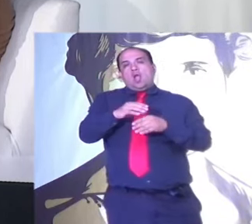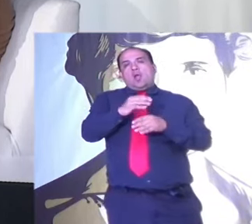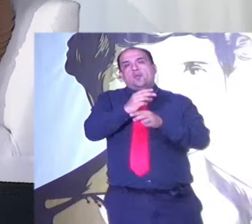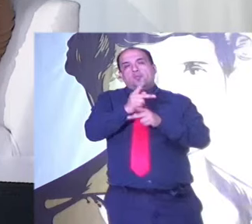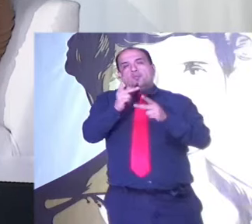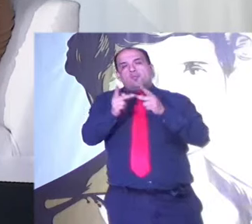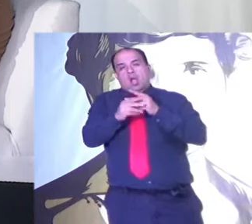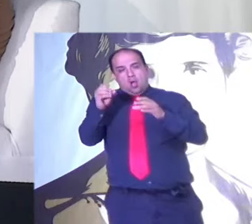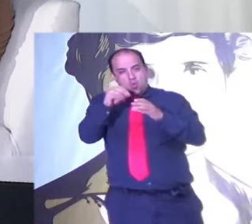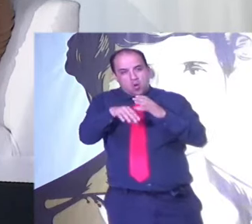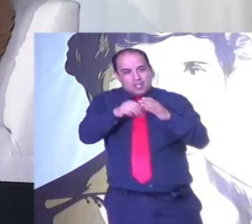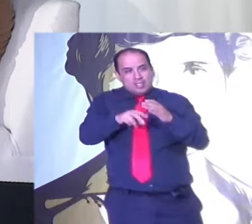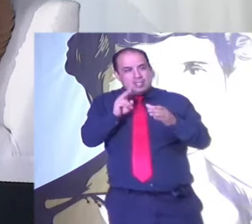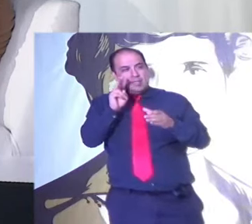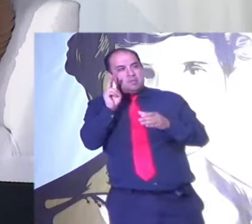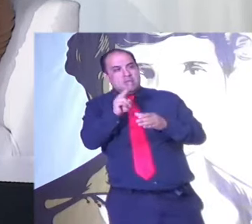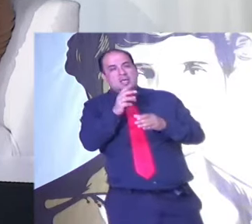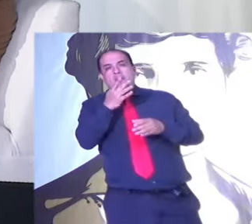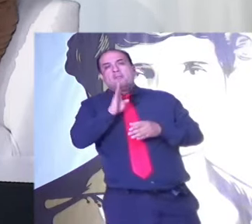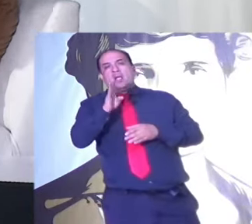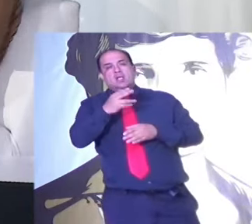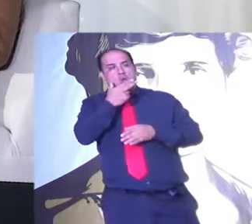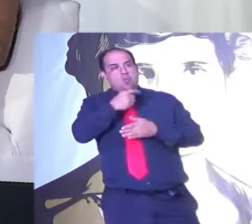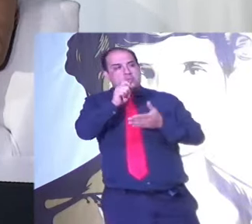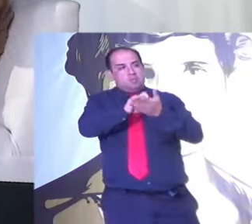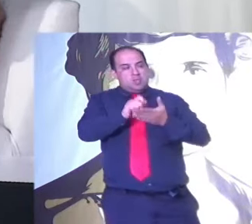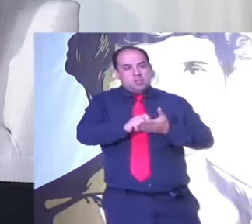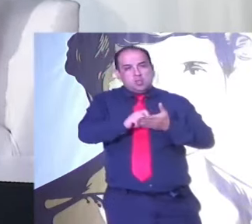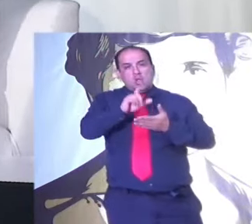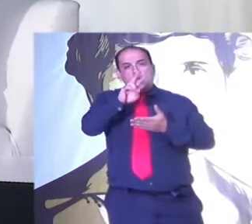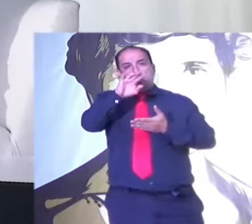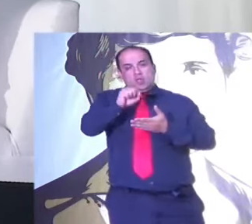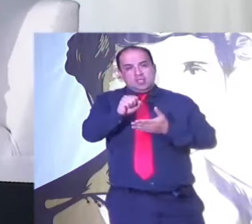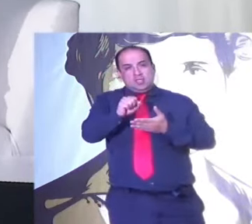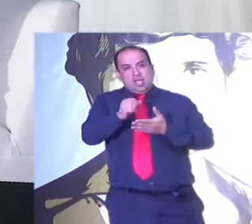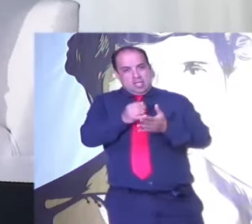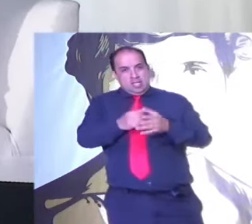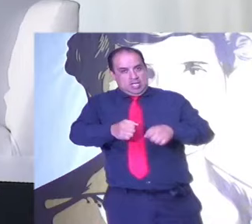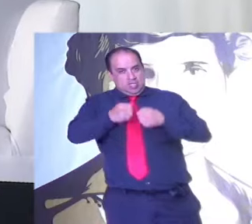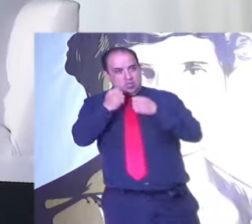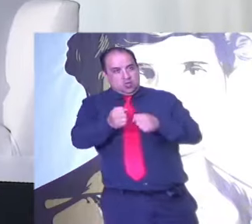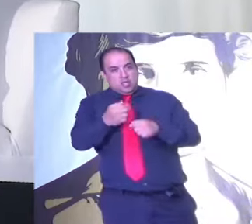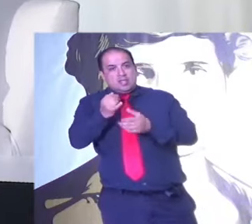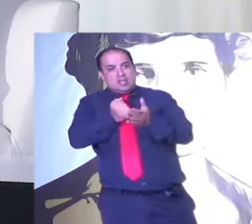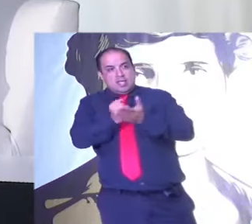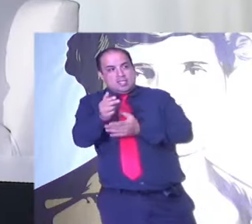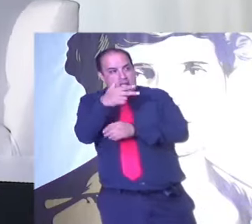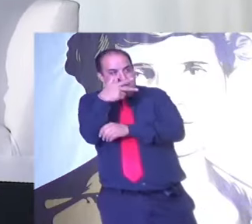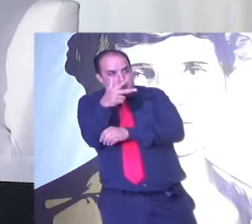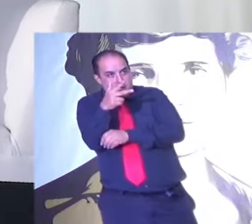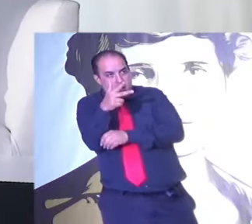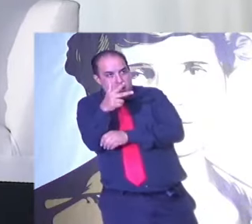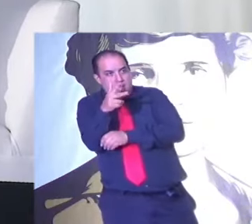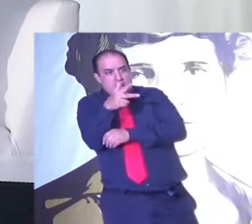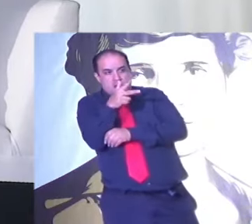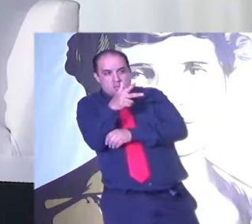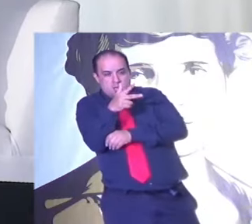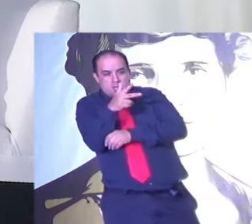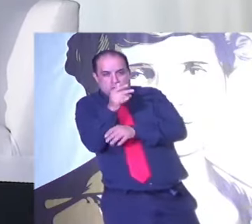Humberto Crosswhite. Están tan convencidos de eso que deciden ir a tomarle un video, el cuento se llama Video, ¿no? Deciden ir a tomarle un